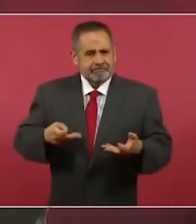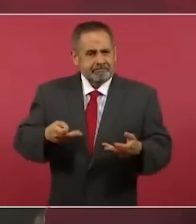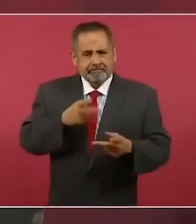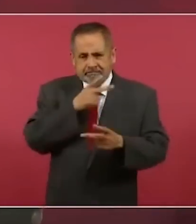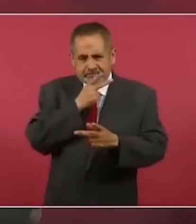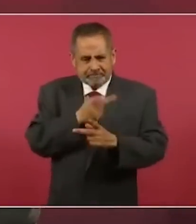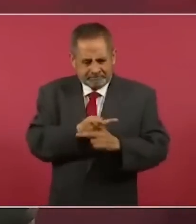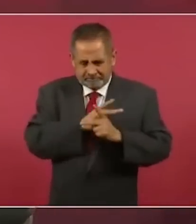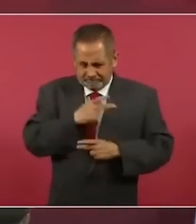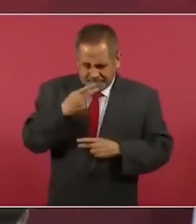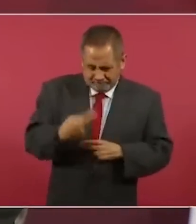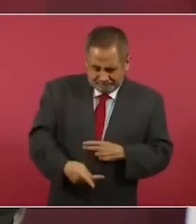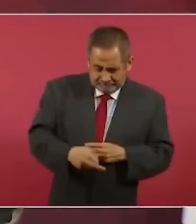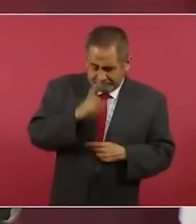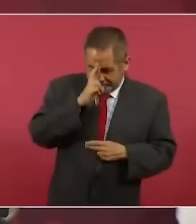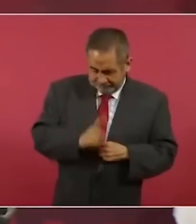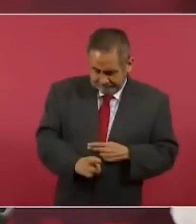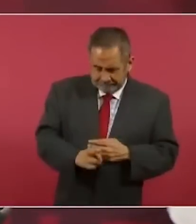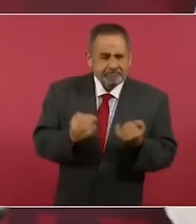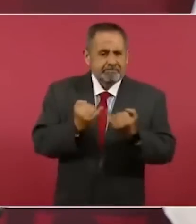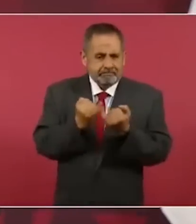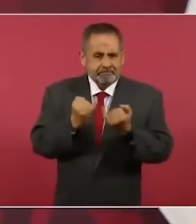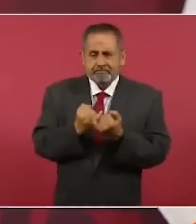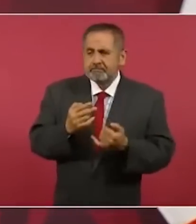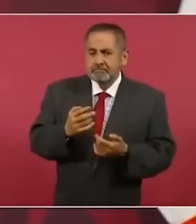no respeta a su madre.